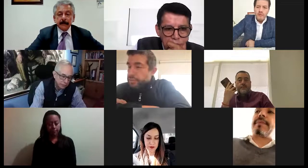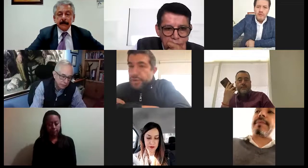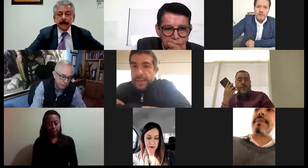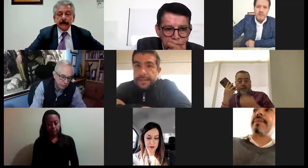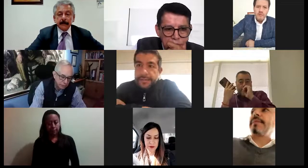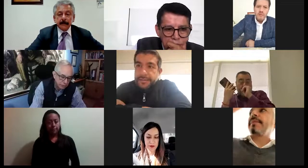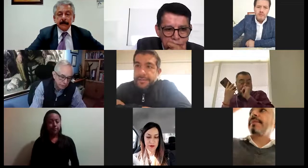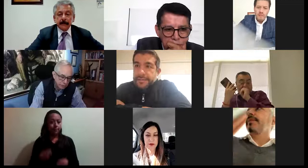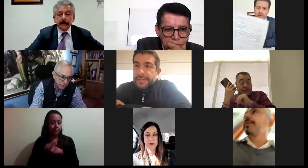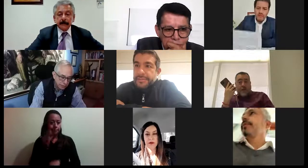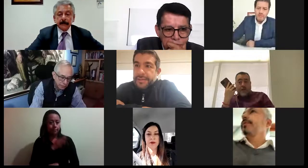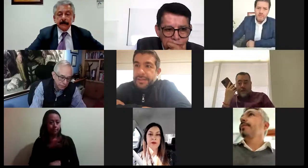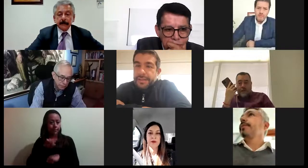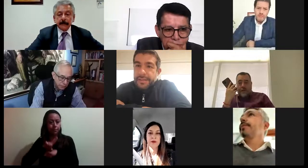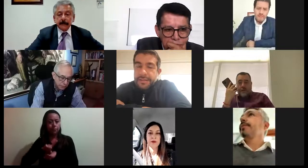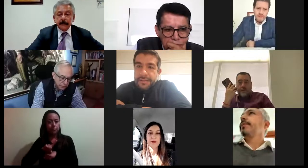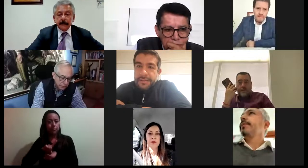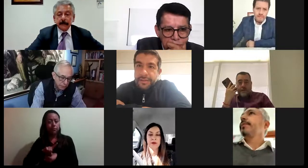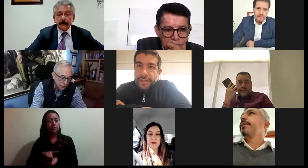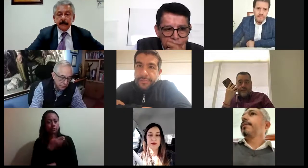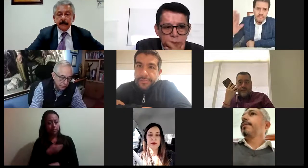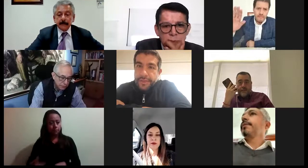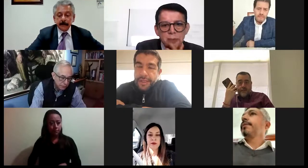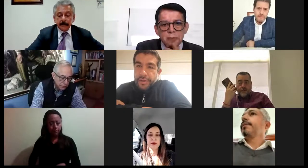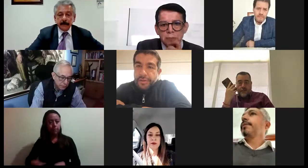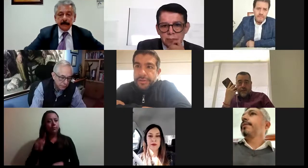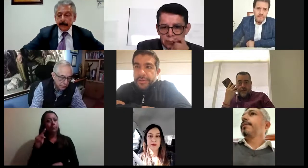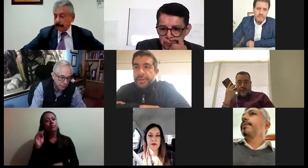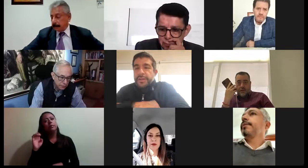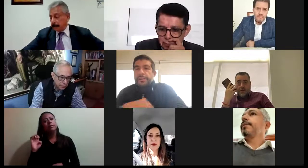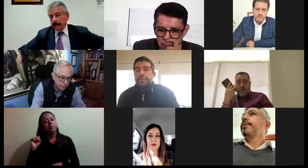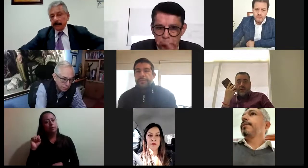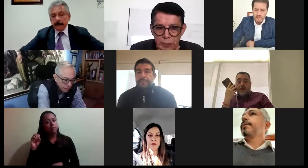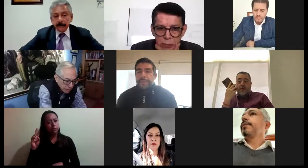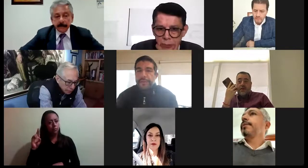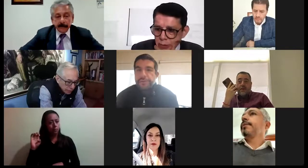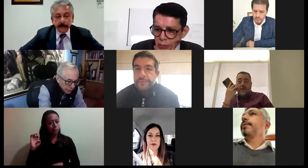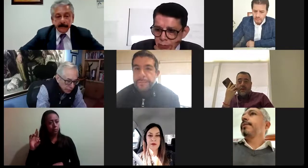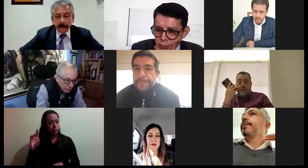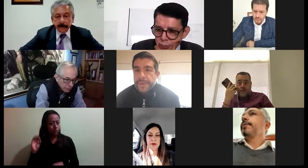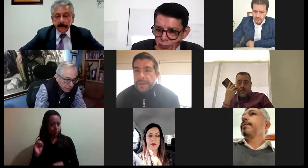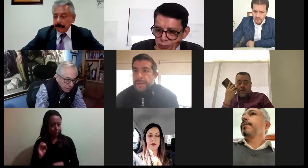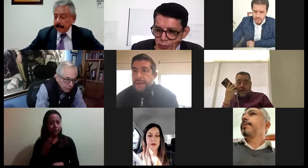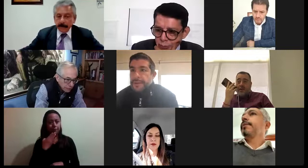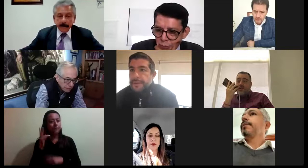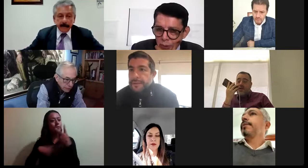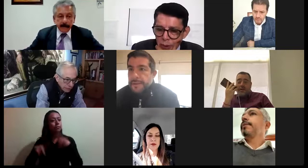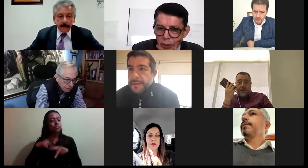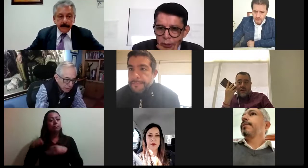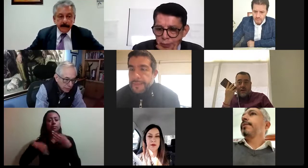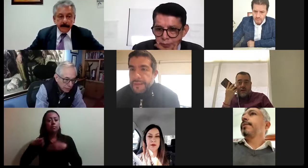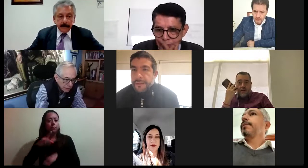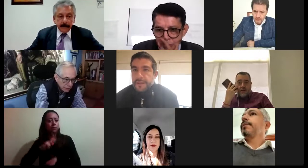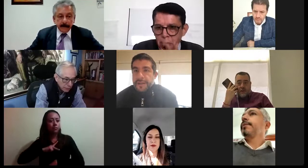Muy buenos días, presidente, tesorero, bienvenido, y a todos mis compañeros. La verdad